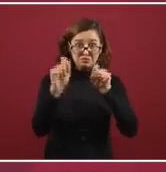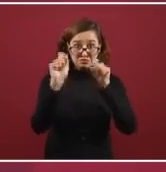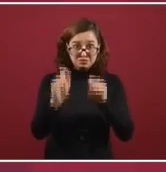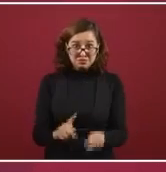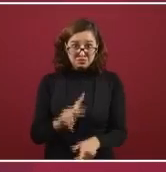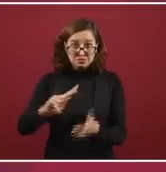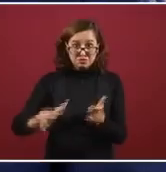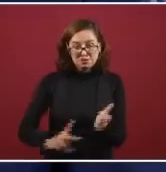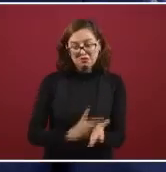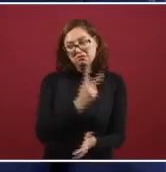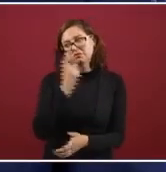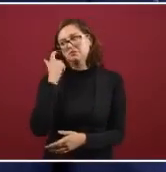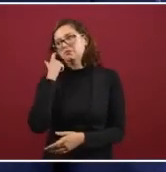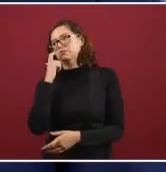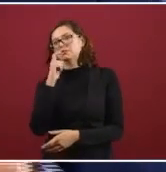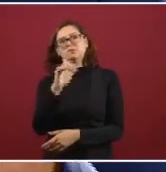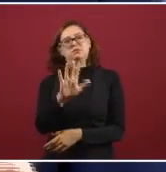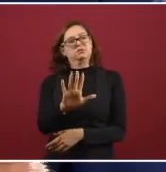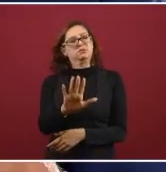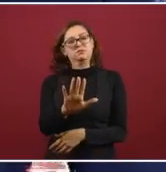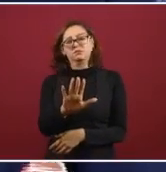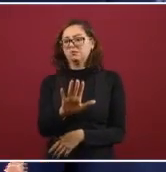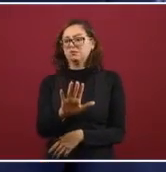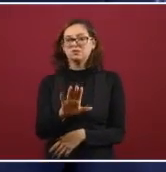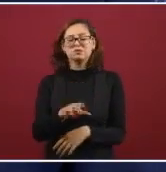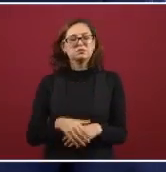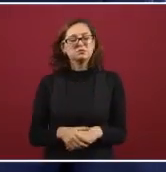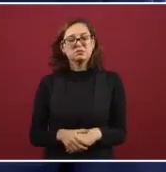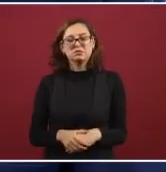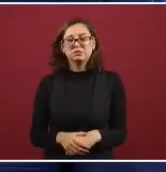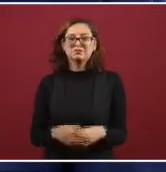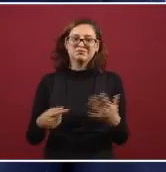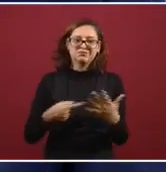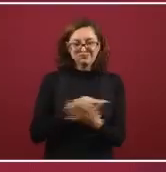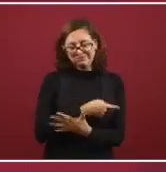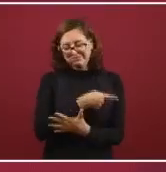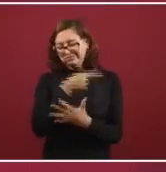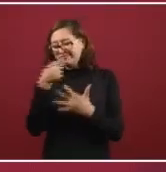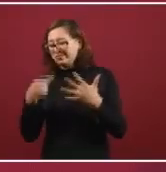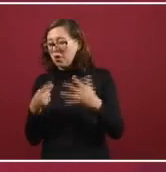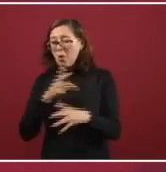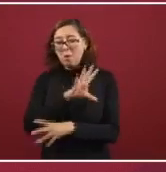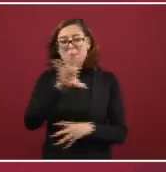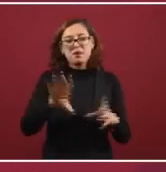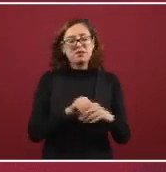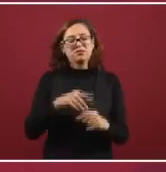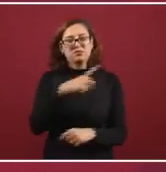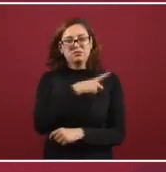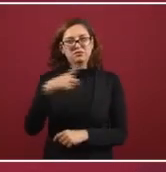Todo esto es lo que debe de tomarse en cuenta, no